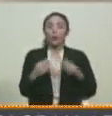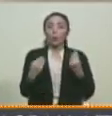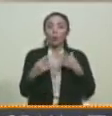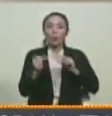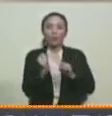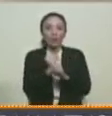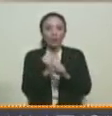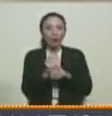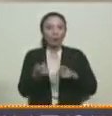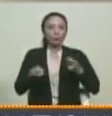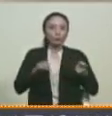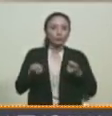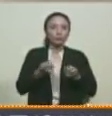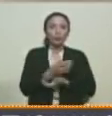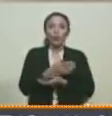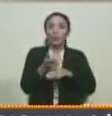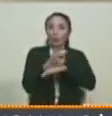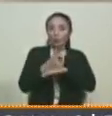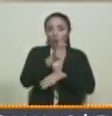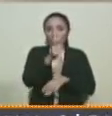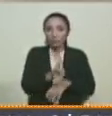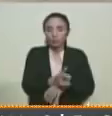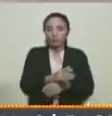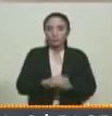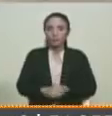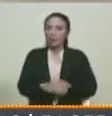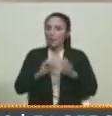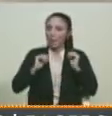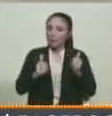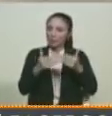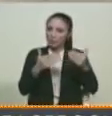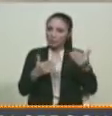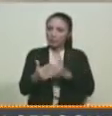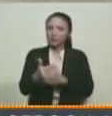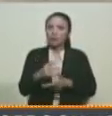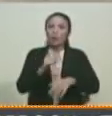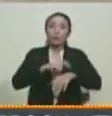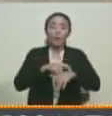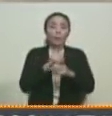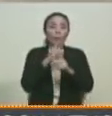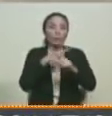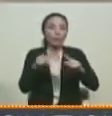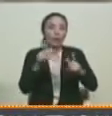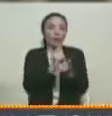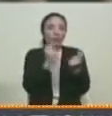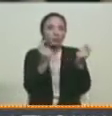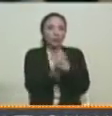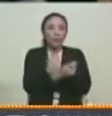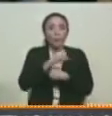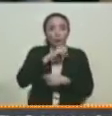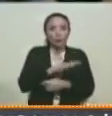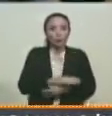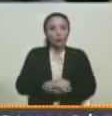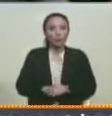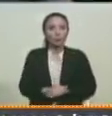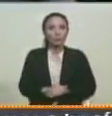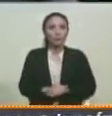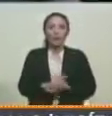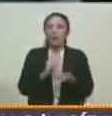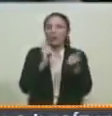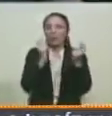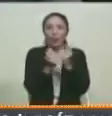nuevo gobierno, de un nuevo comienzo, de una nueva etapa, que renueve, que